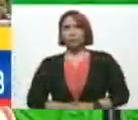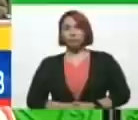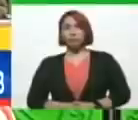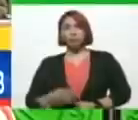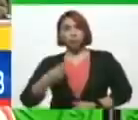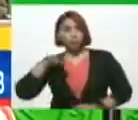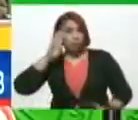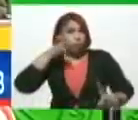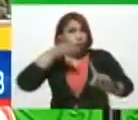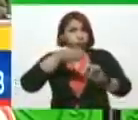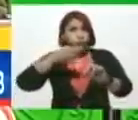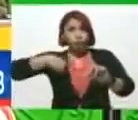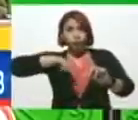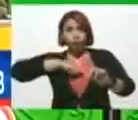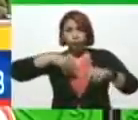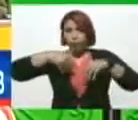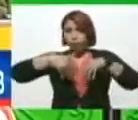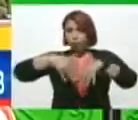militar,